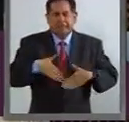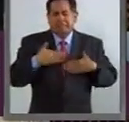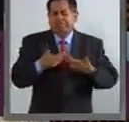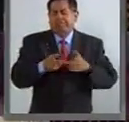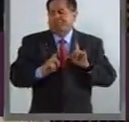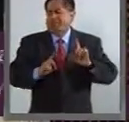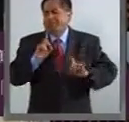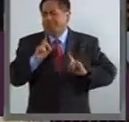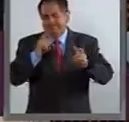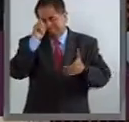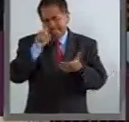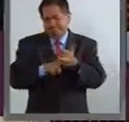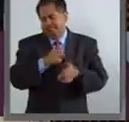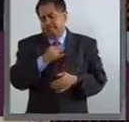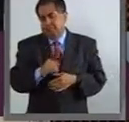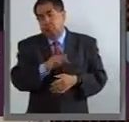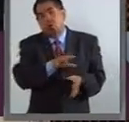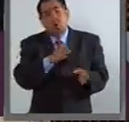confiable, frente al